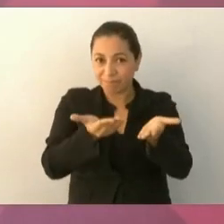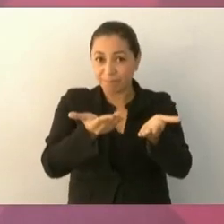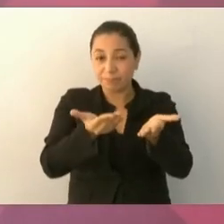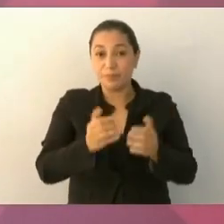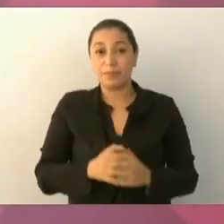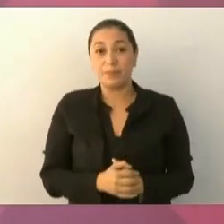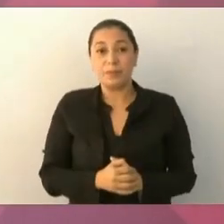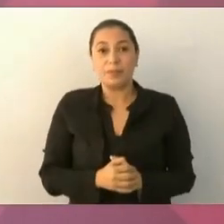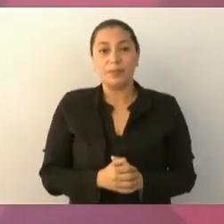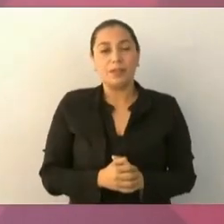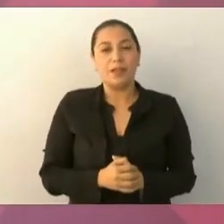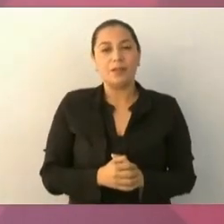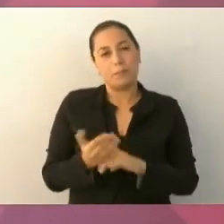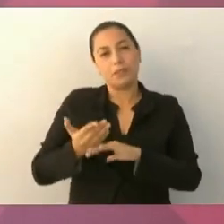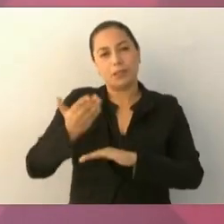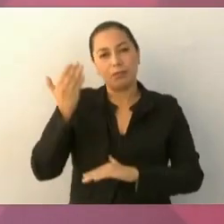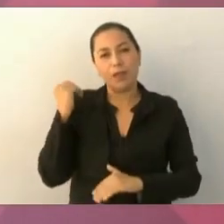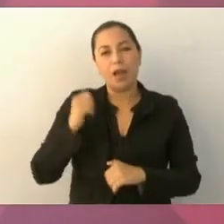en campaña,